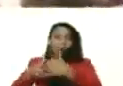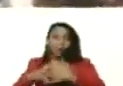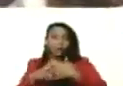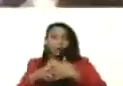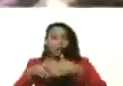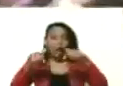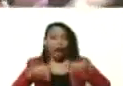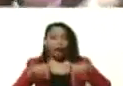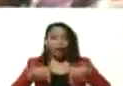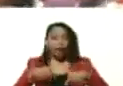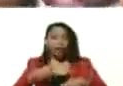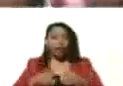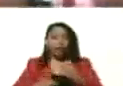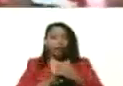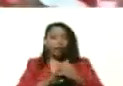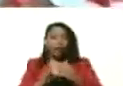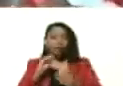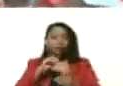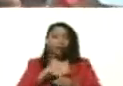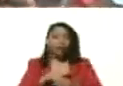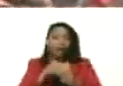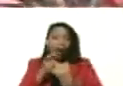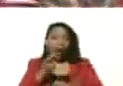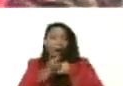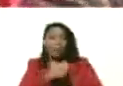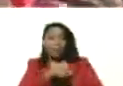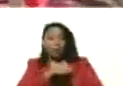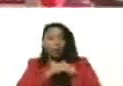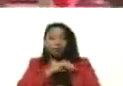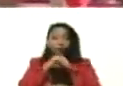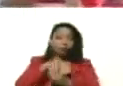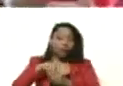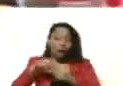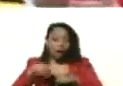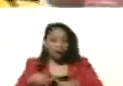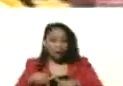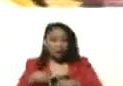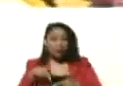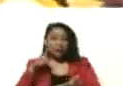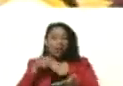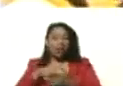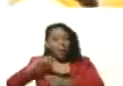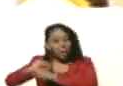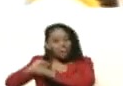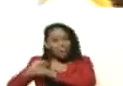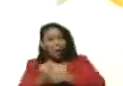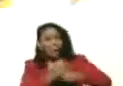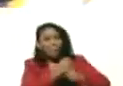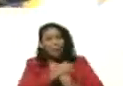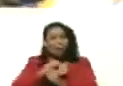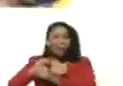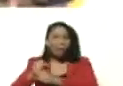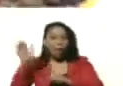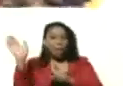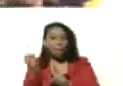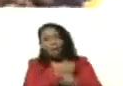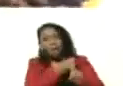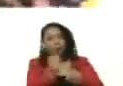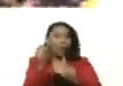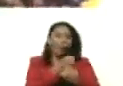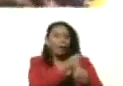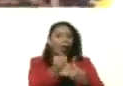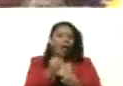Aquí tuvieron que meterse los españoles para tratar de dominarnos y llevaron palo. Y todo el que se meta